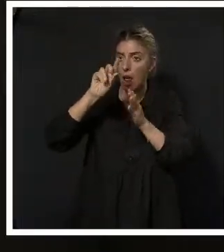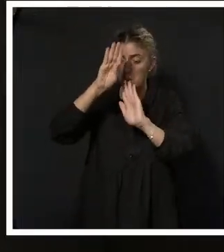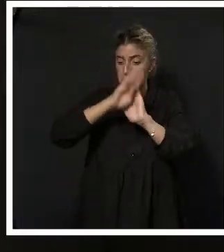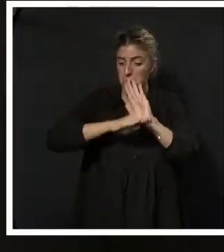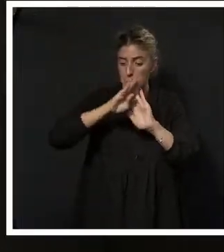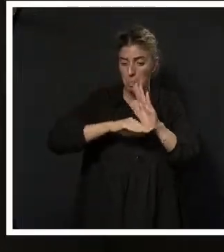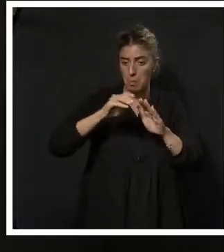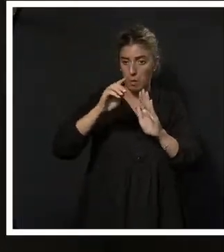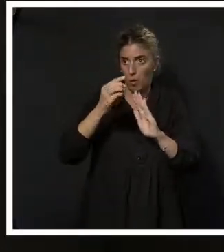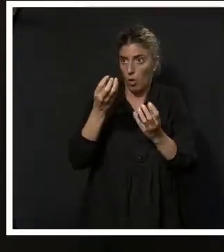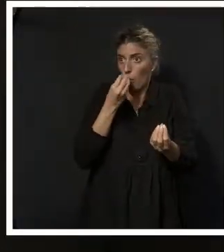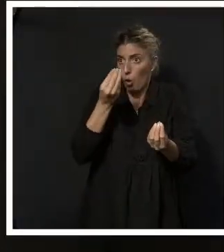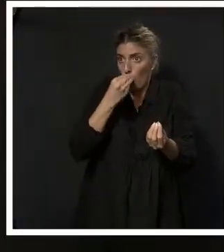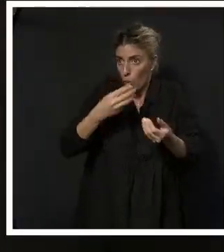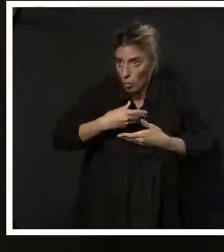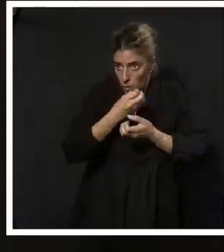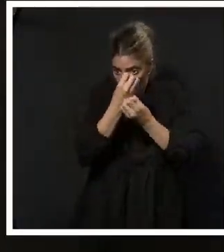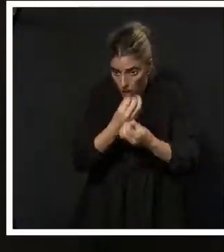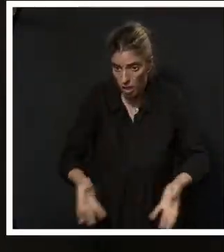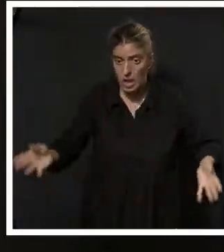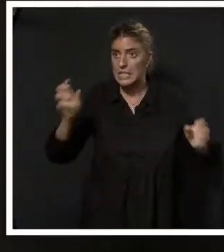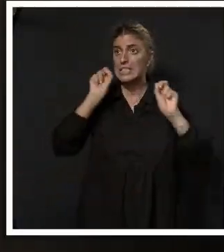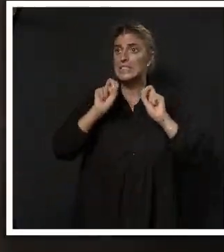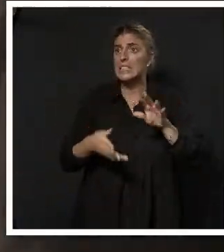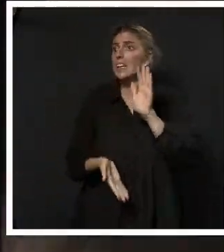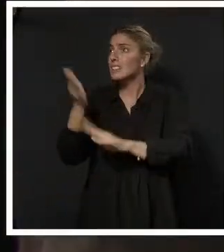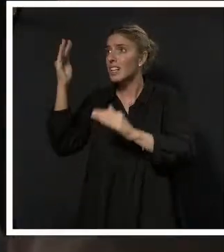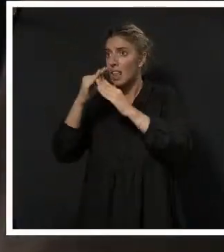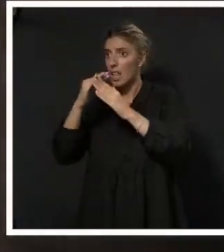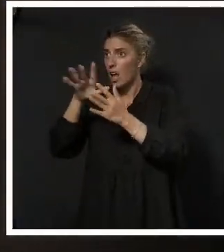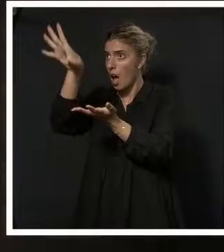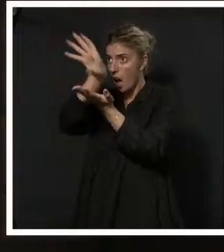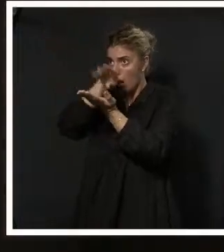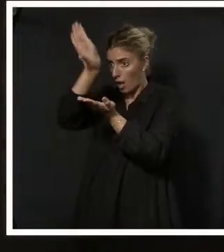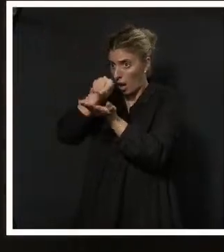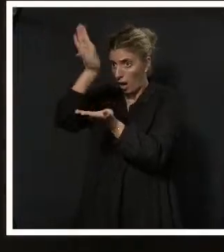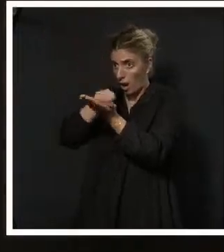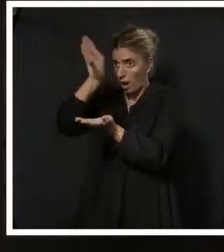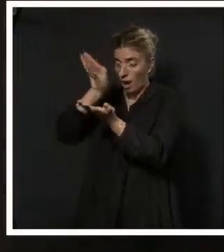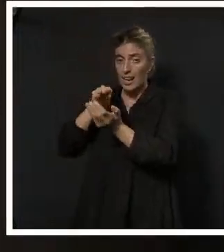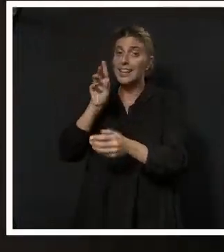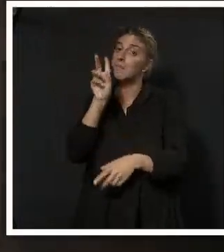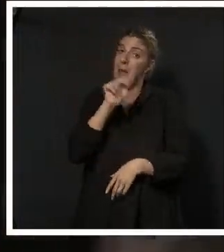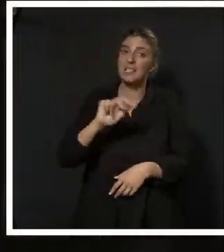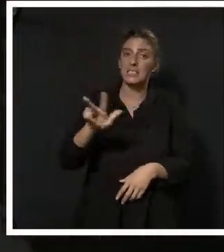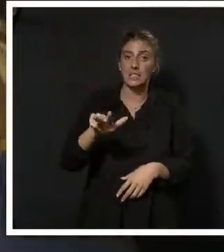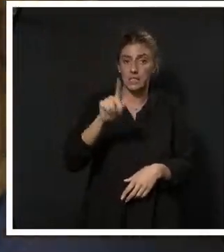de cocina de toda España sin salir de su casa no platos de cocina